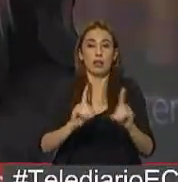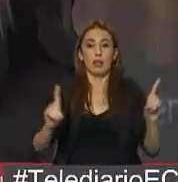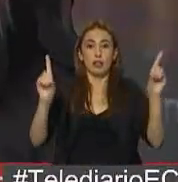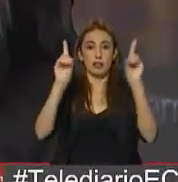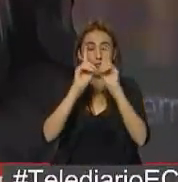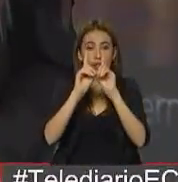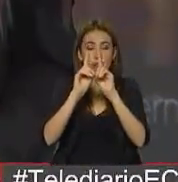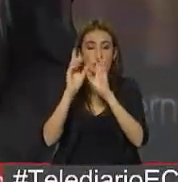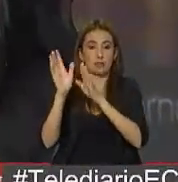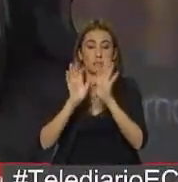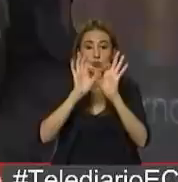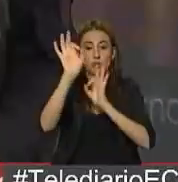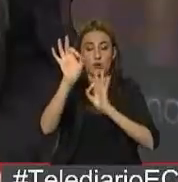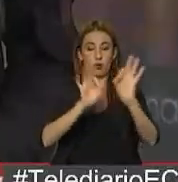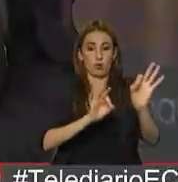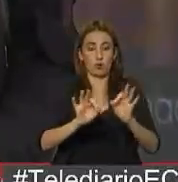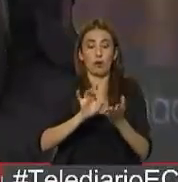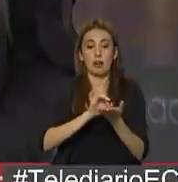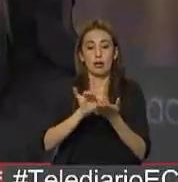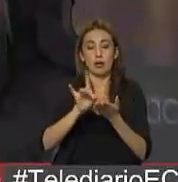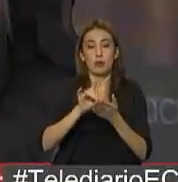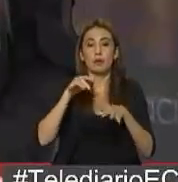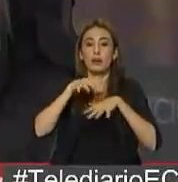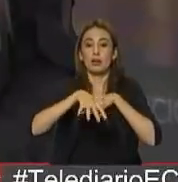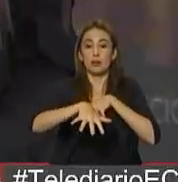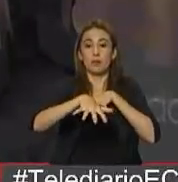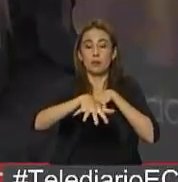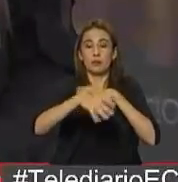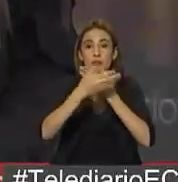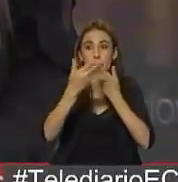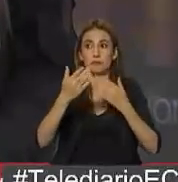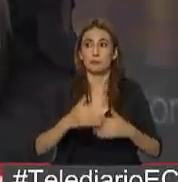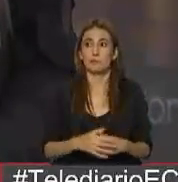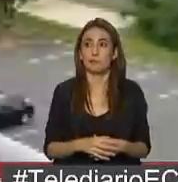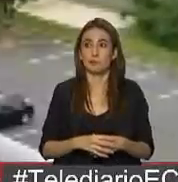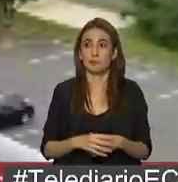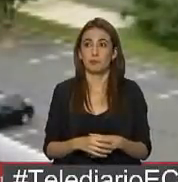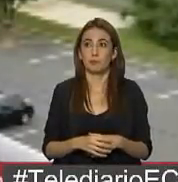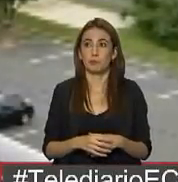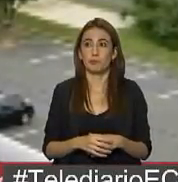de COVID-19, el desempleo y las protestas en Atlanta. Escuchemos.